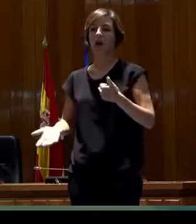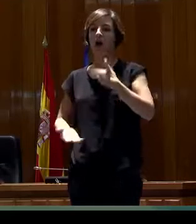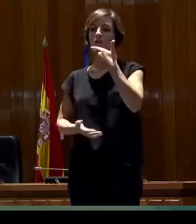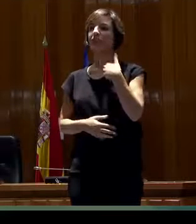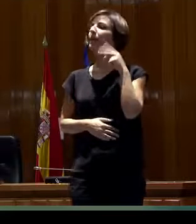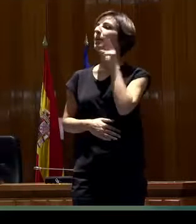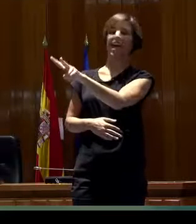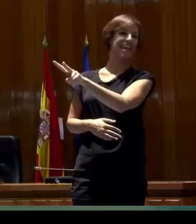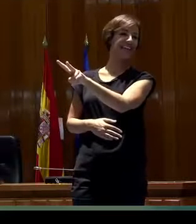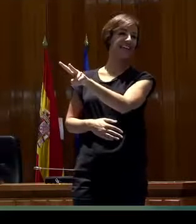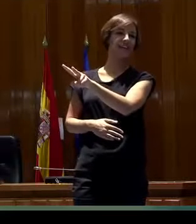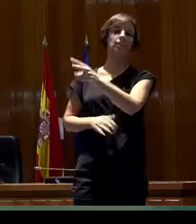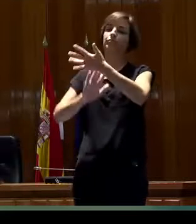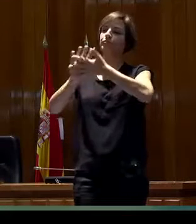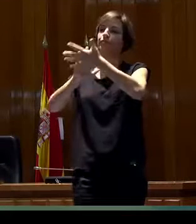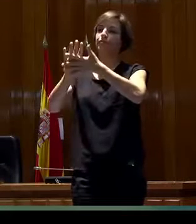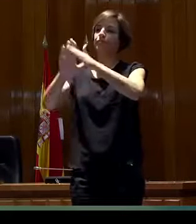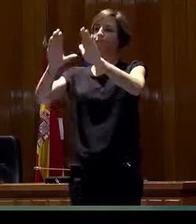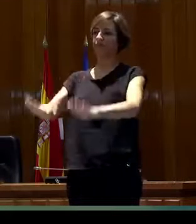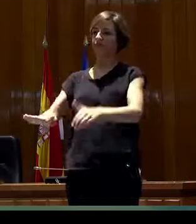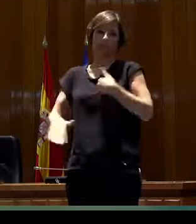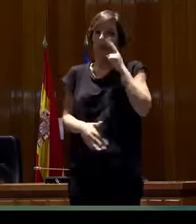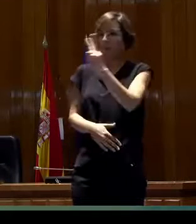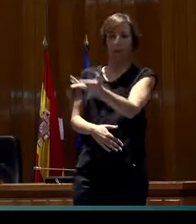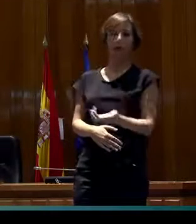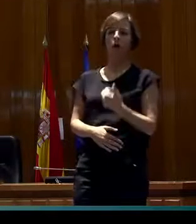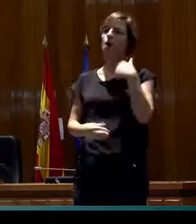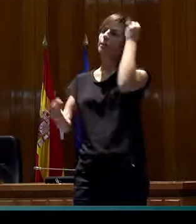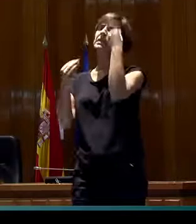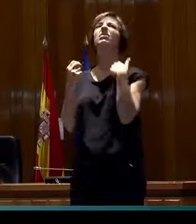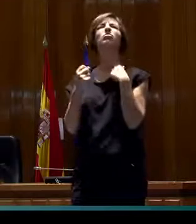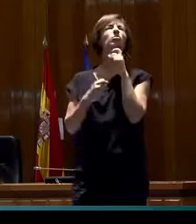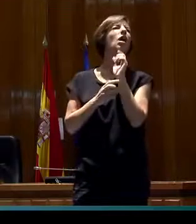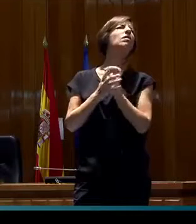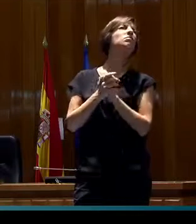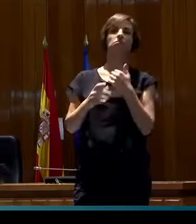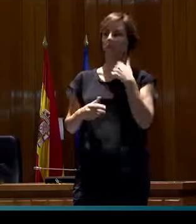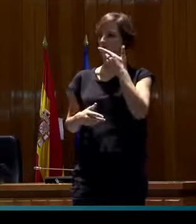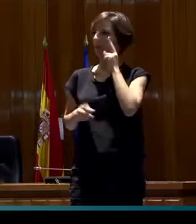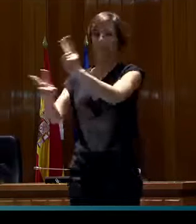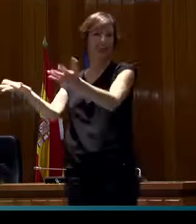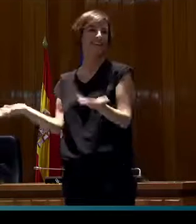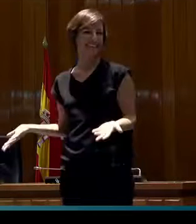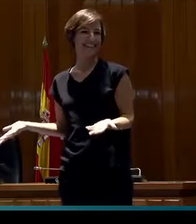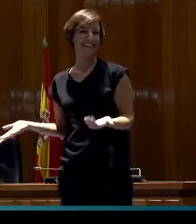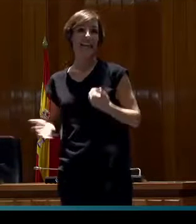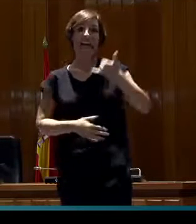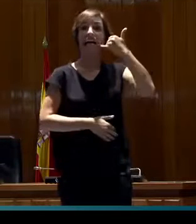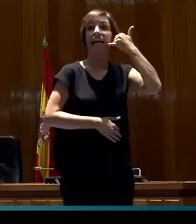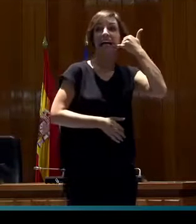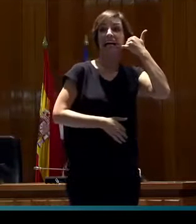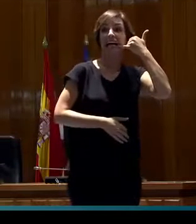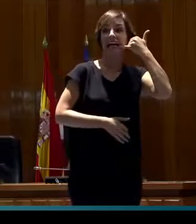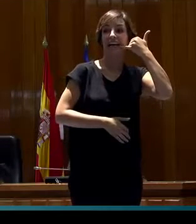oyente ve cuando la persona sorda ha parado de signar, o está pensando, o está reflexionando. Esto en una comunicación telemática,